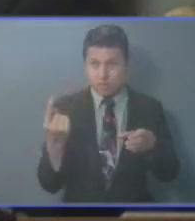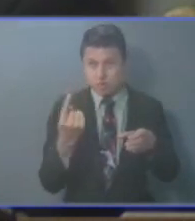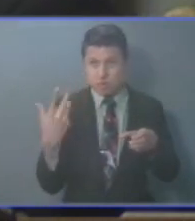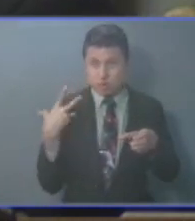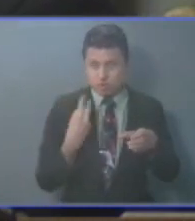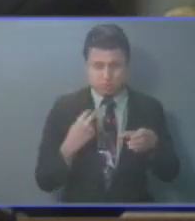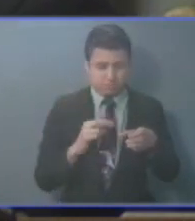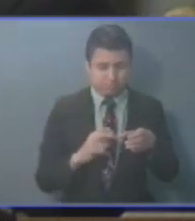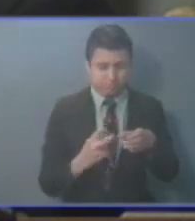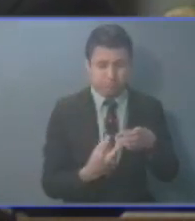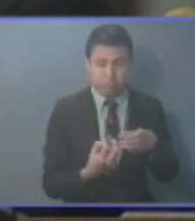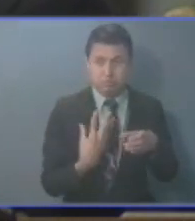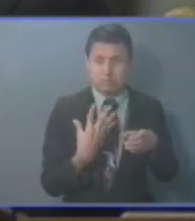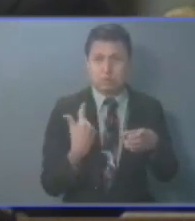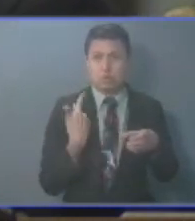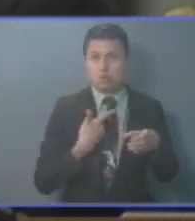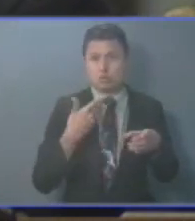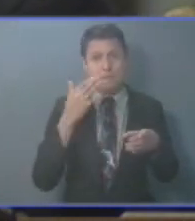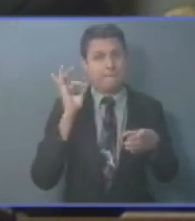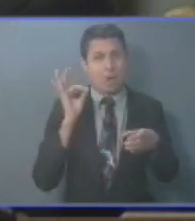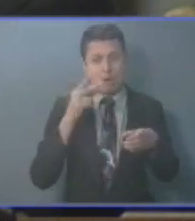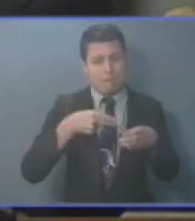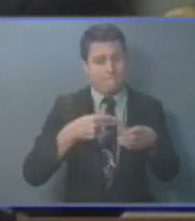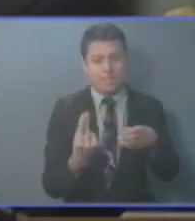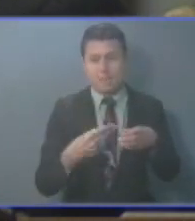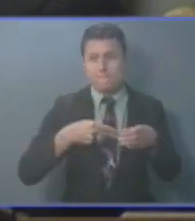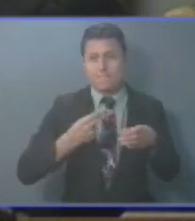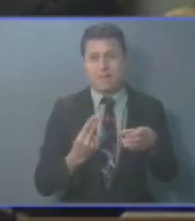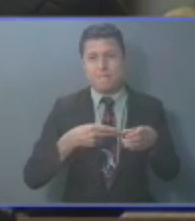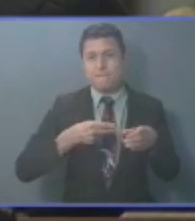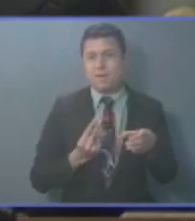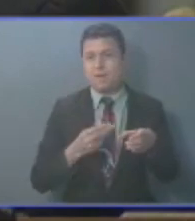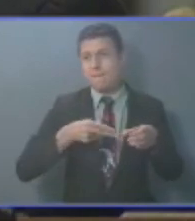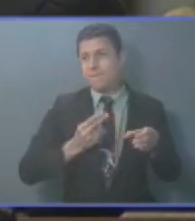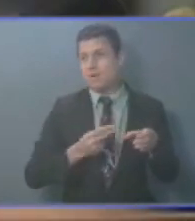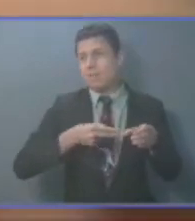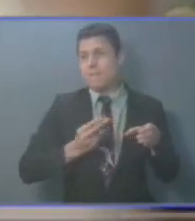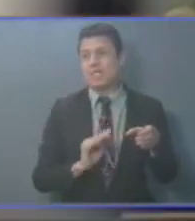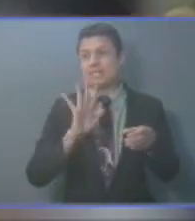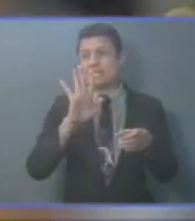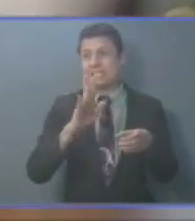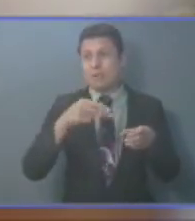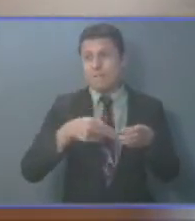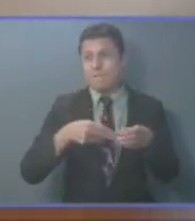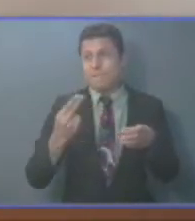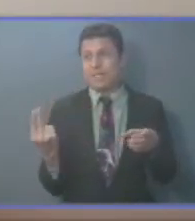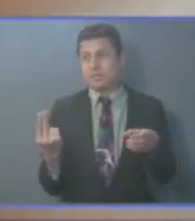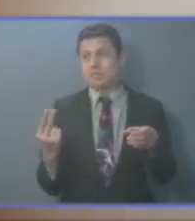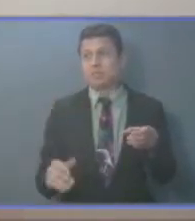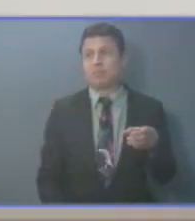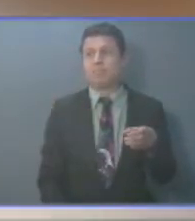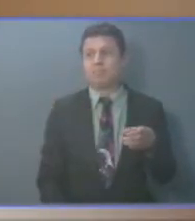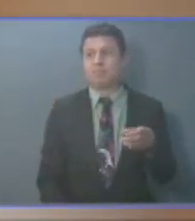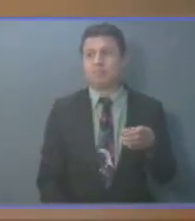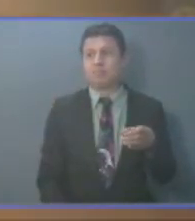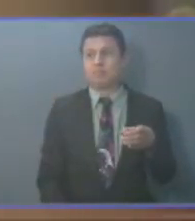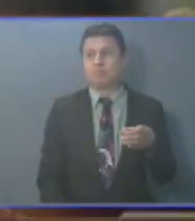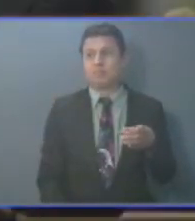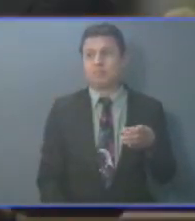nosotros vamos a renunciar a esta responsabilidad que se nos ha dado a través de este